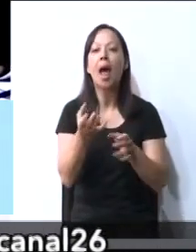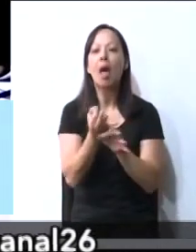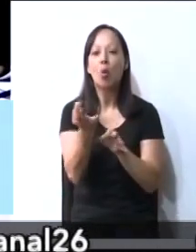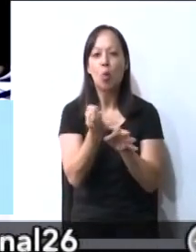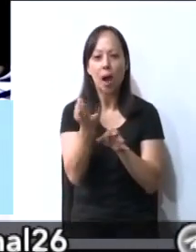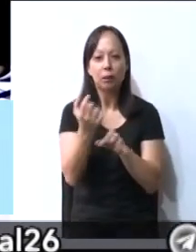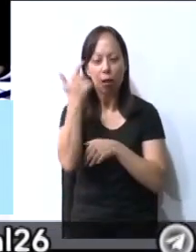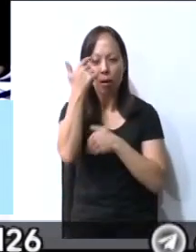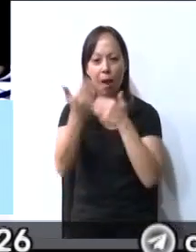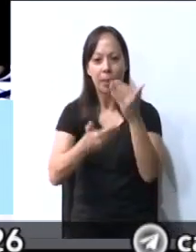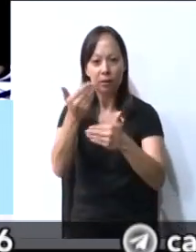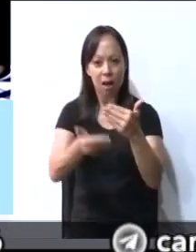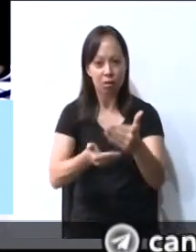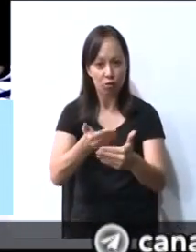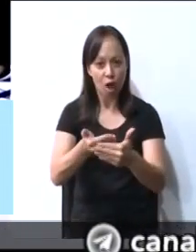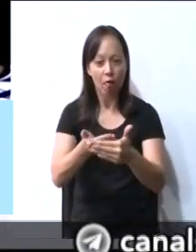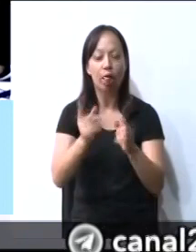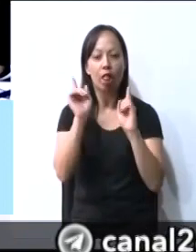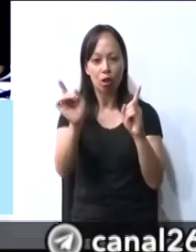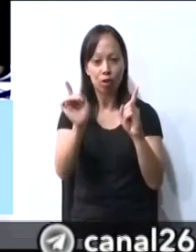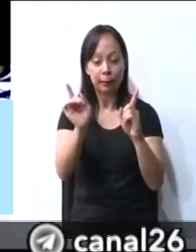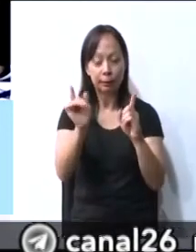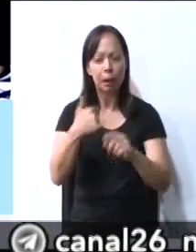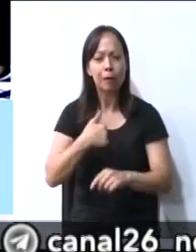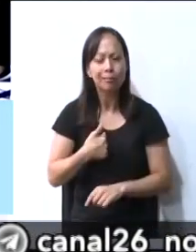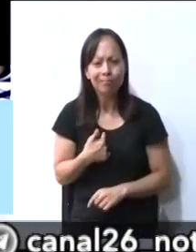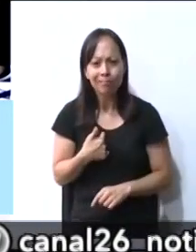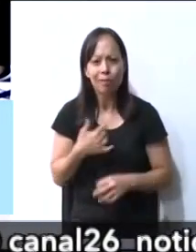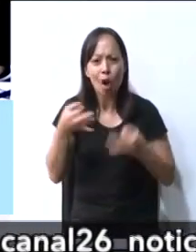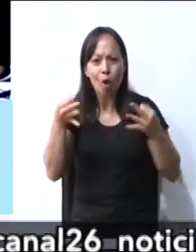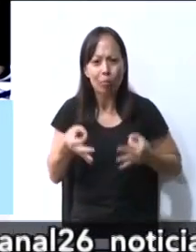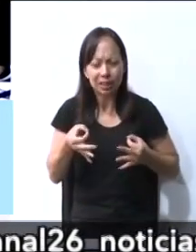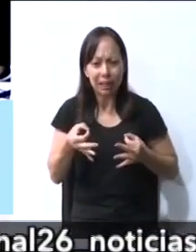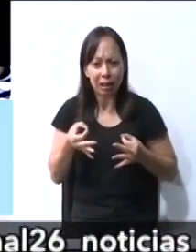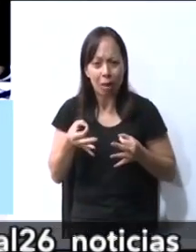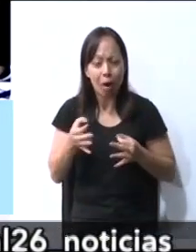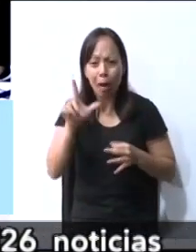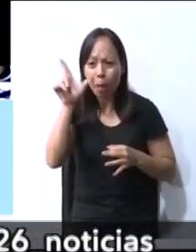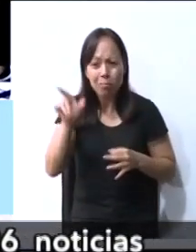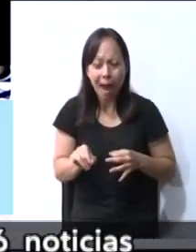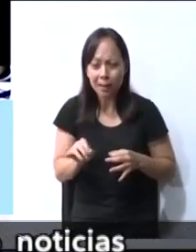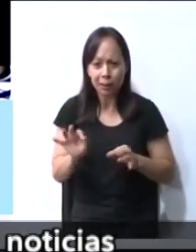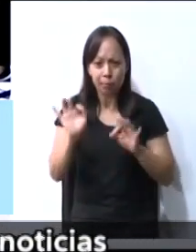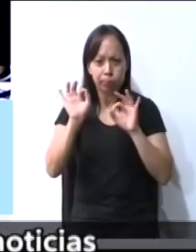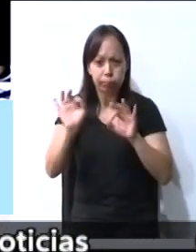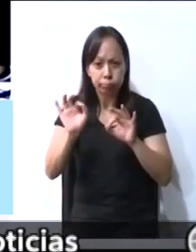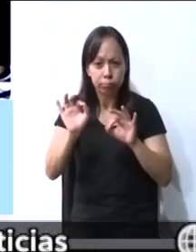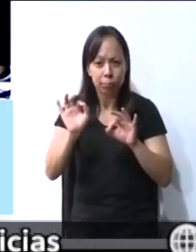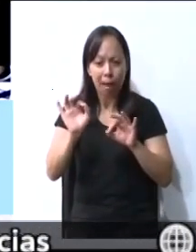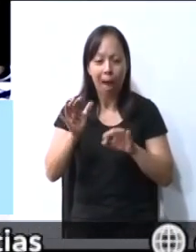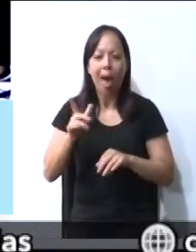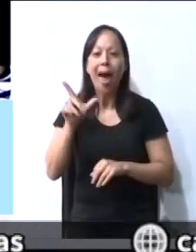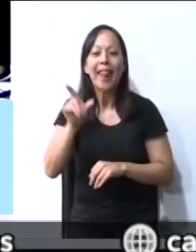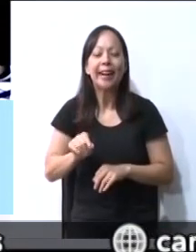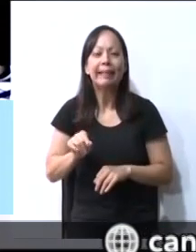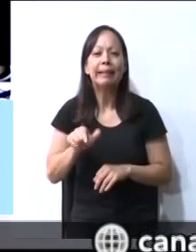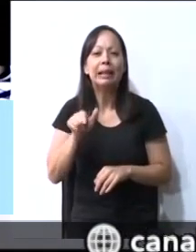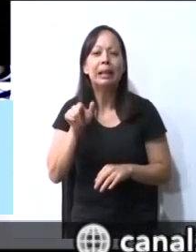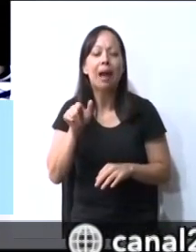duda que se puede avanzar en la misma dirección en todo el país. Porque hoy en la Argentina la situación de la educación